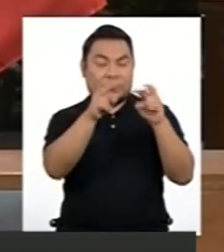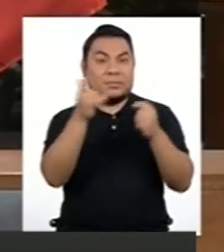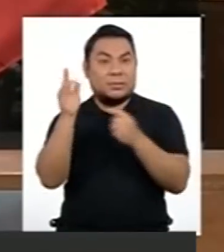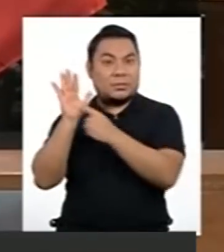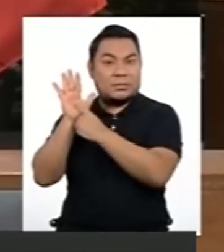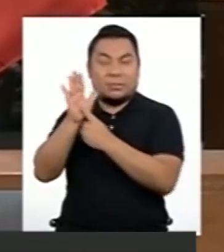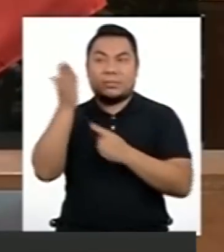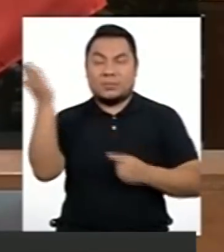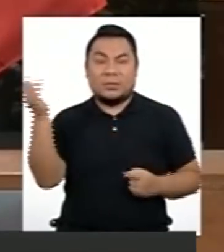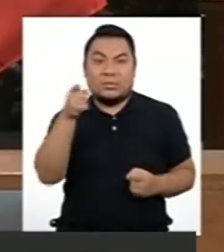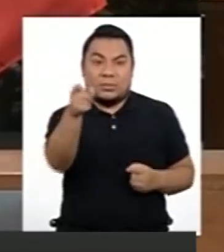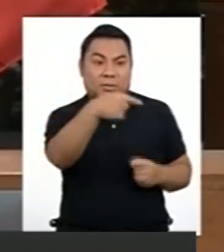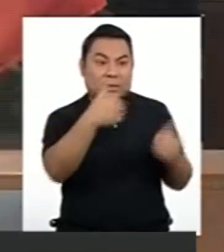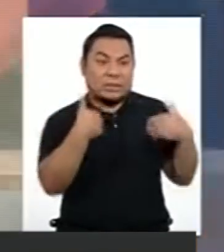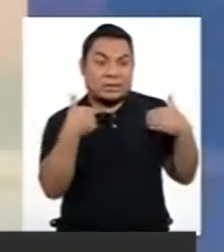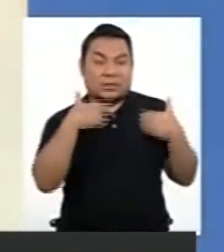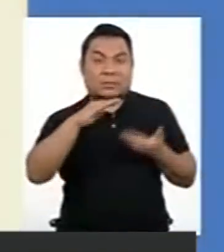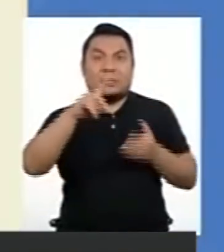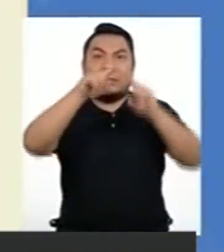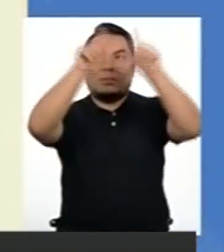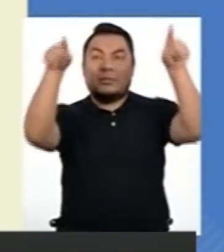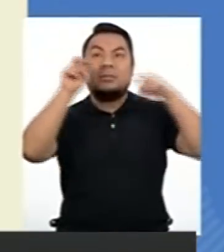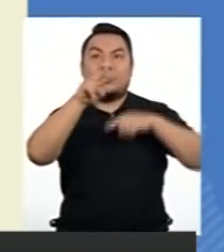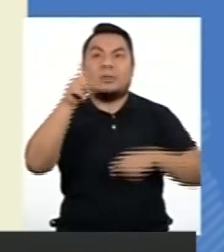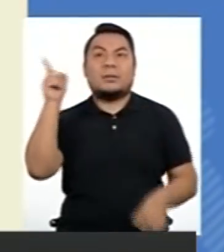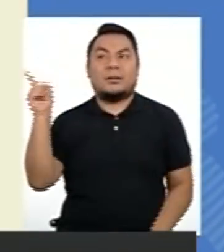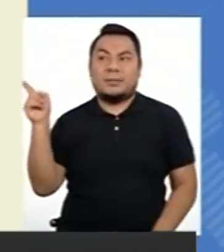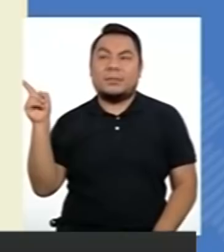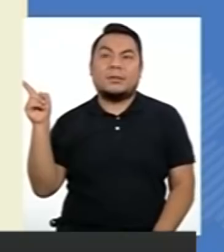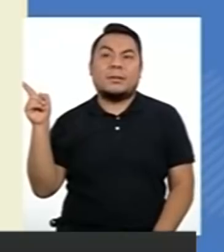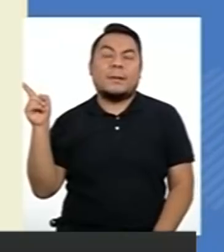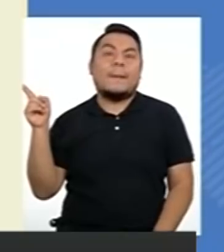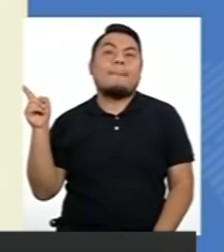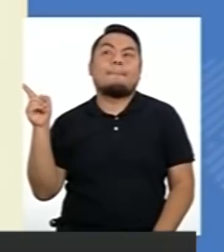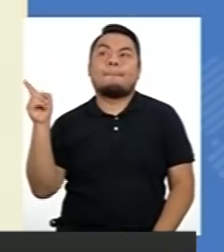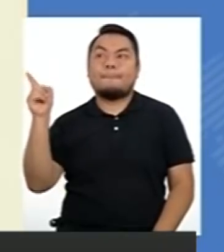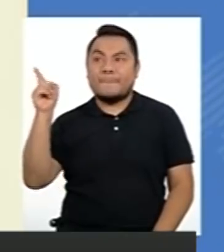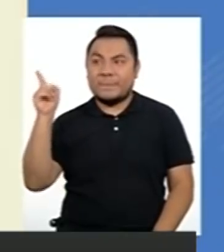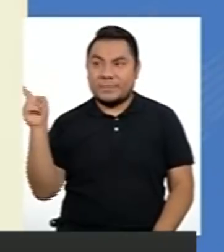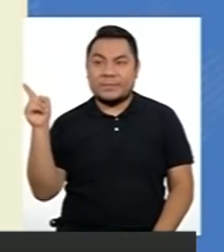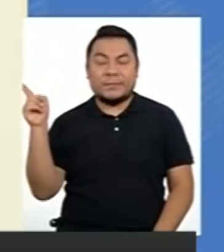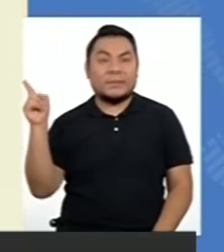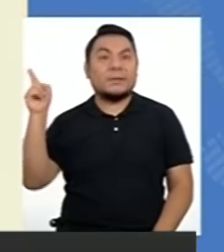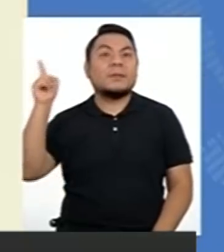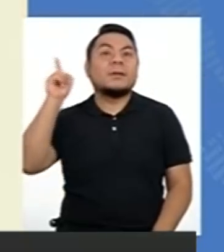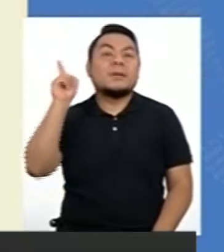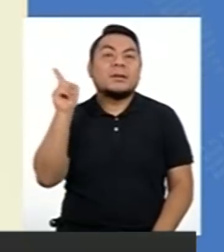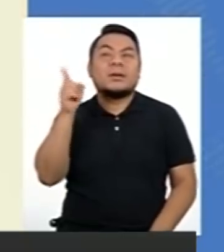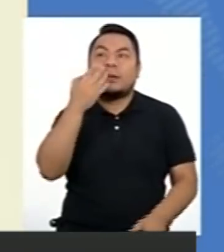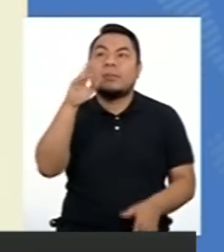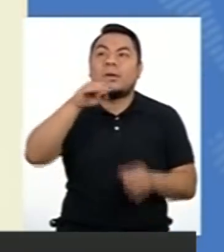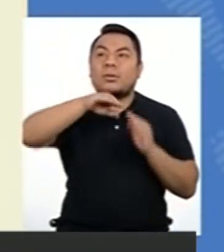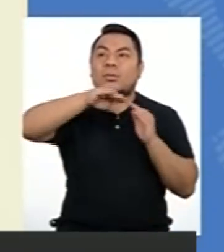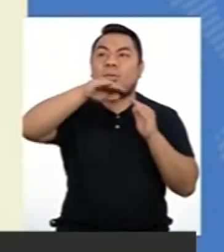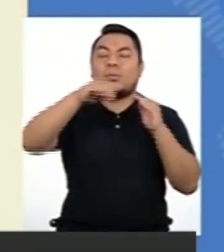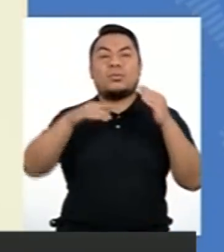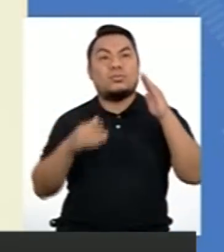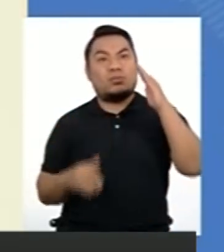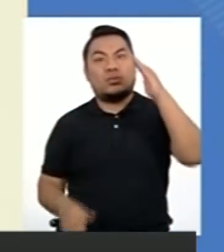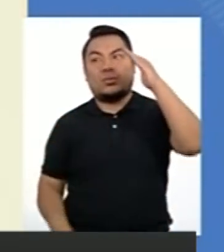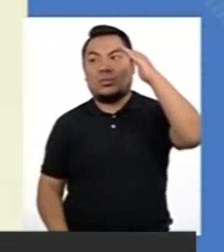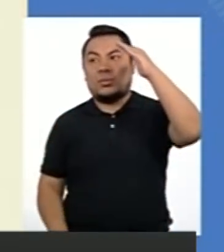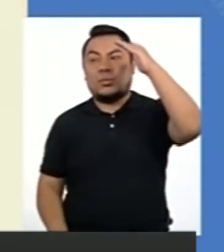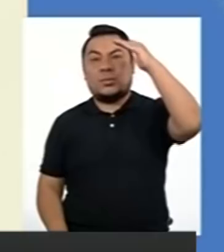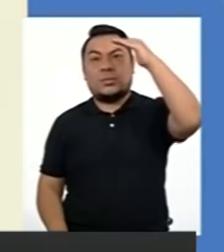tienen en la pantalla de sus televisores, donde se ven las 3 tipos de curva, ¿no?